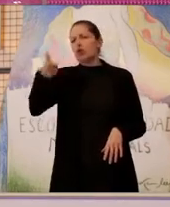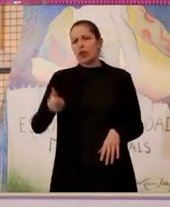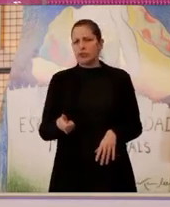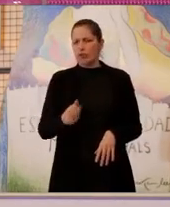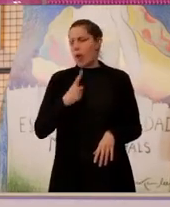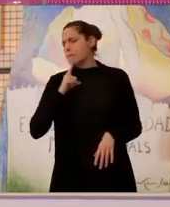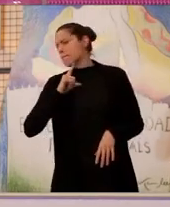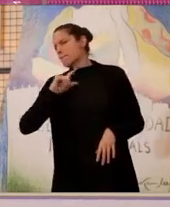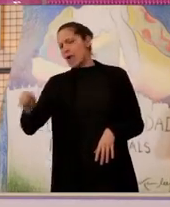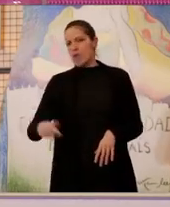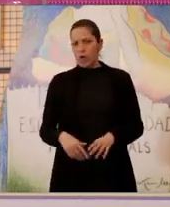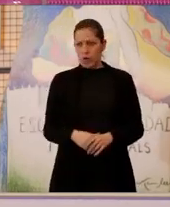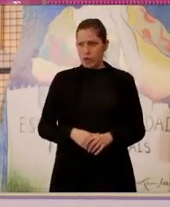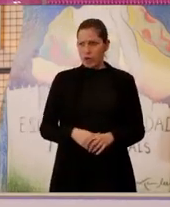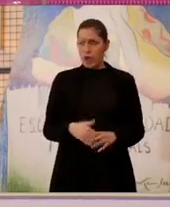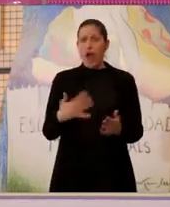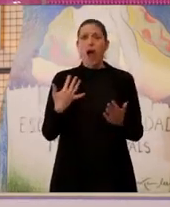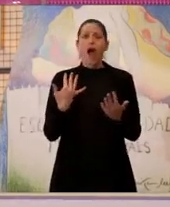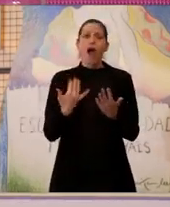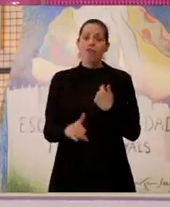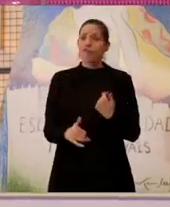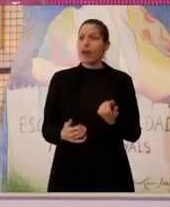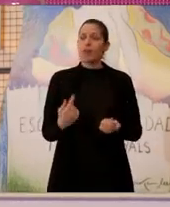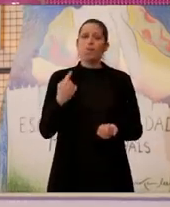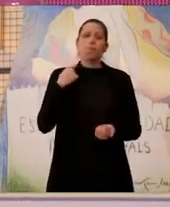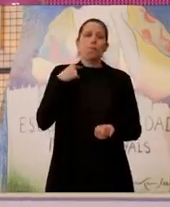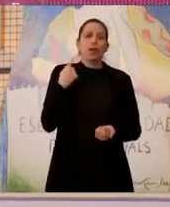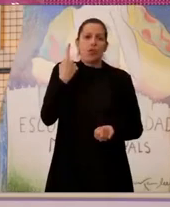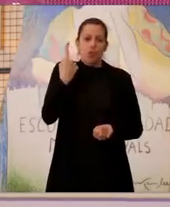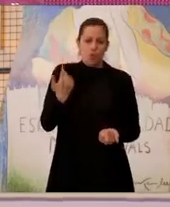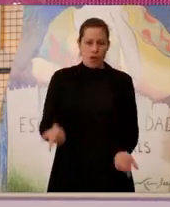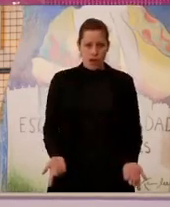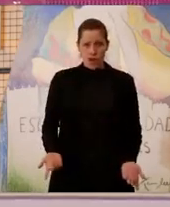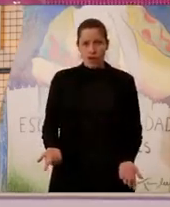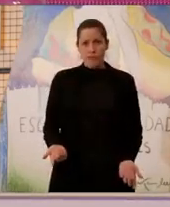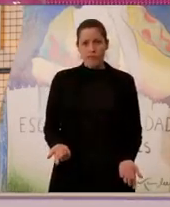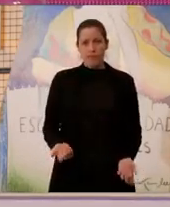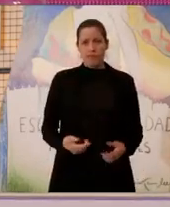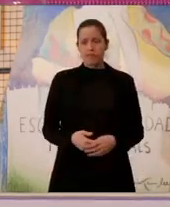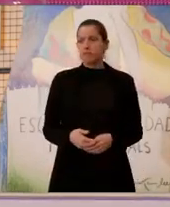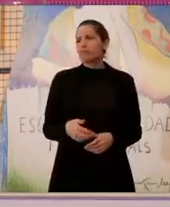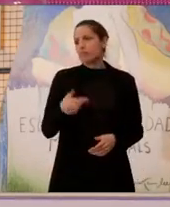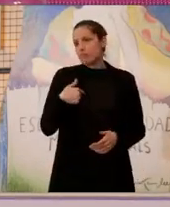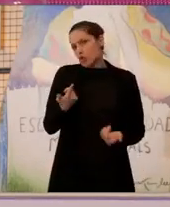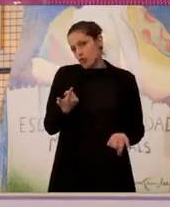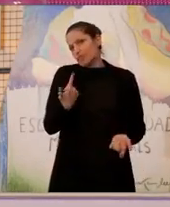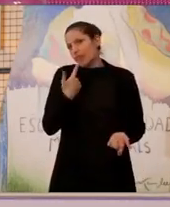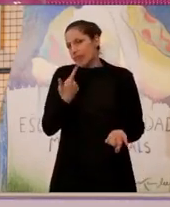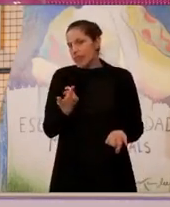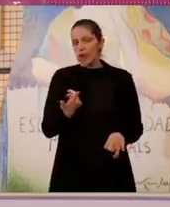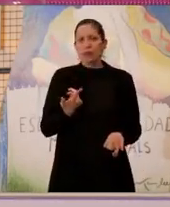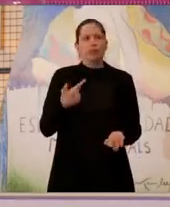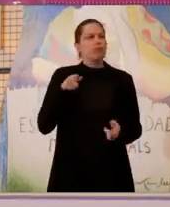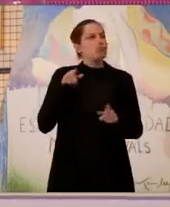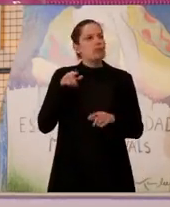Pues que bien una menos entiendes o sea yo te digo cuando tienes cuando ya estás harta